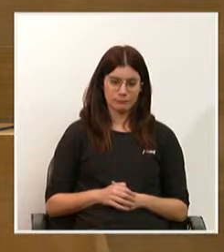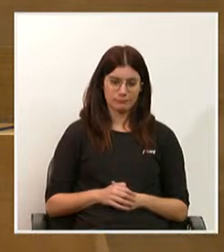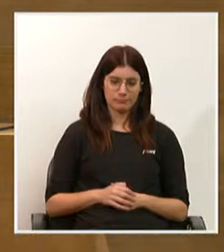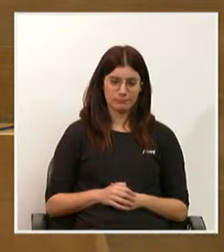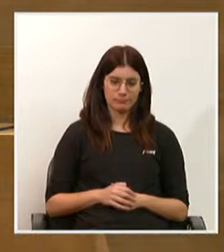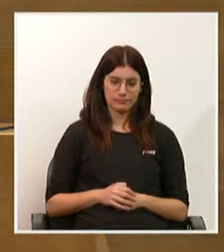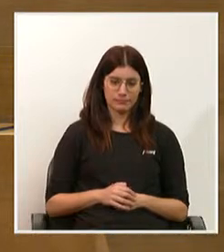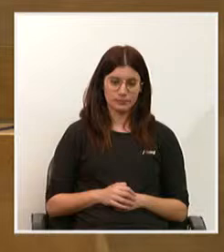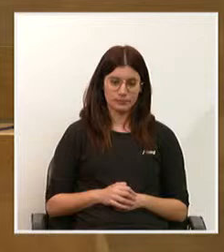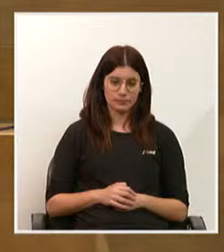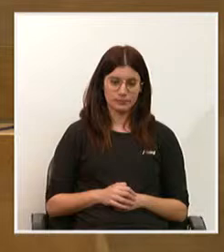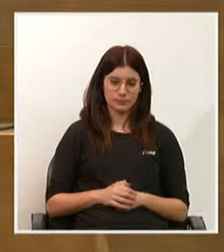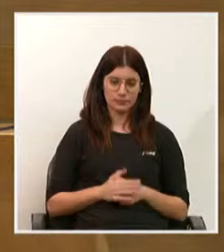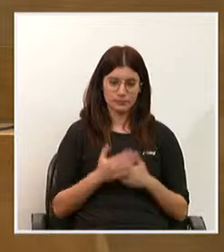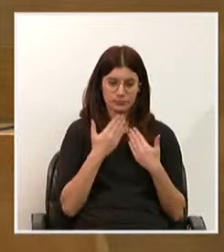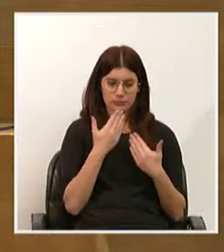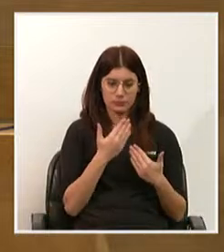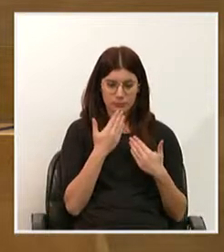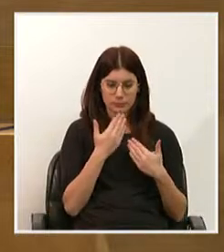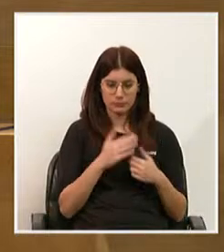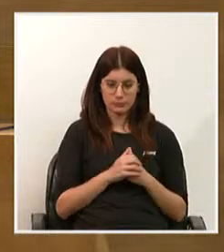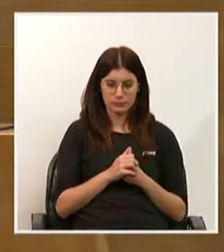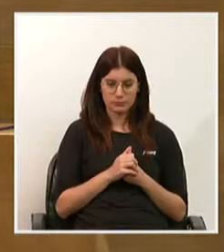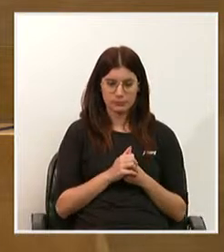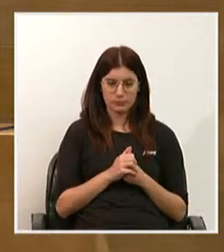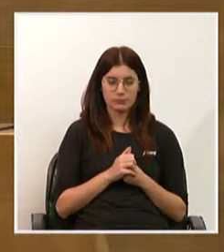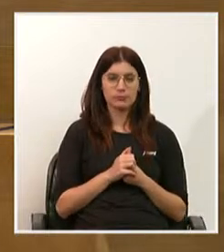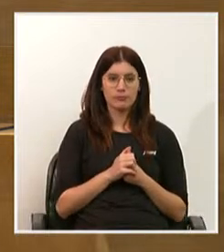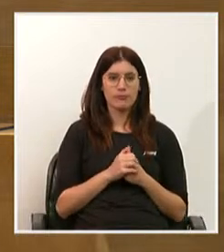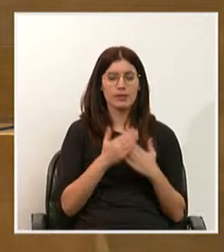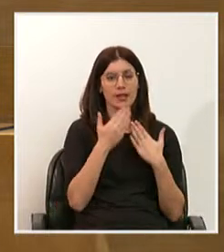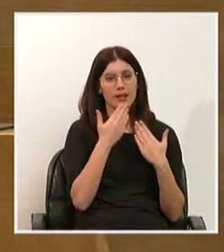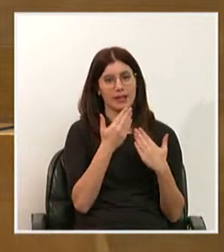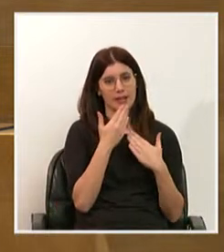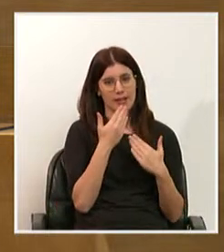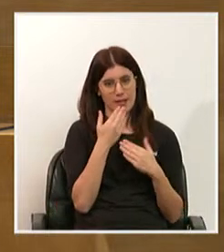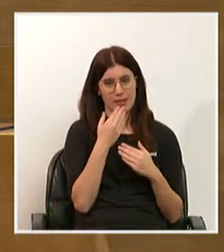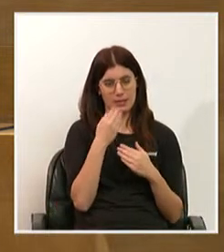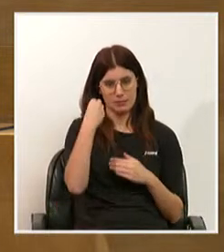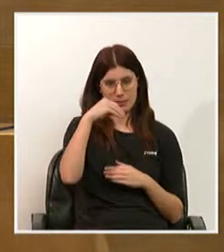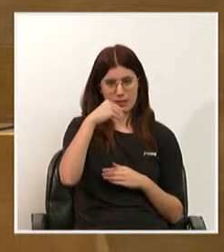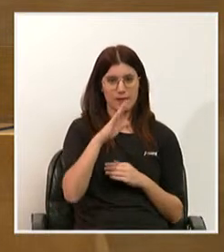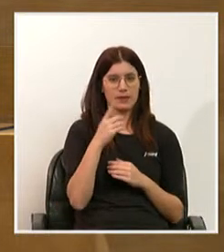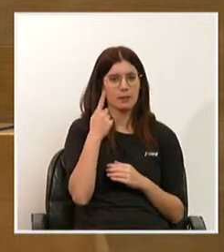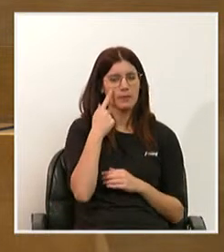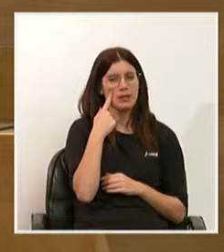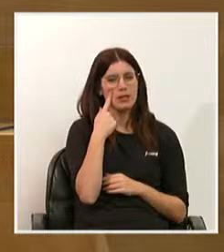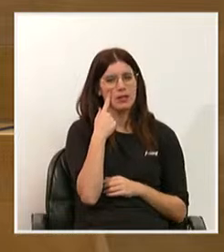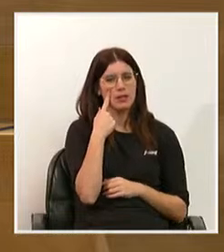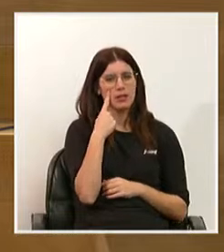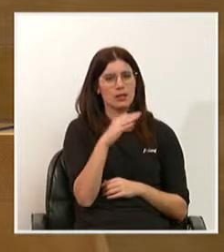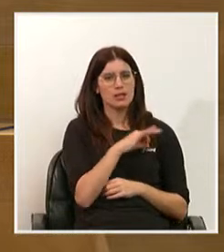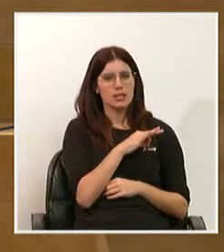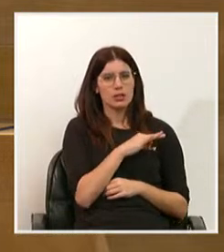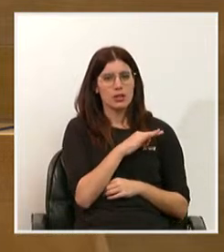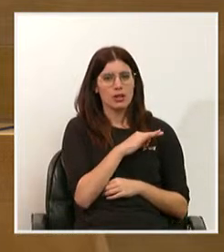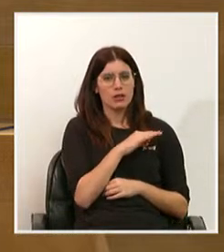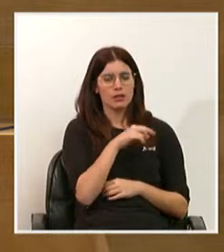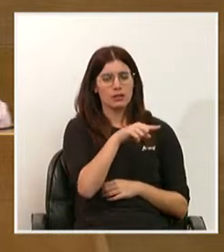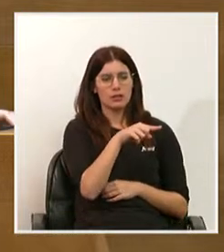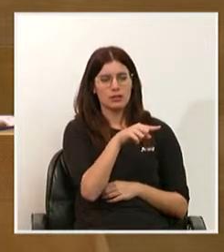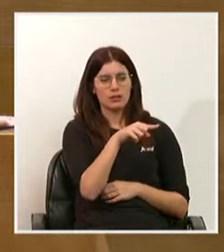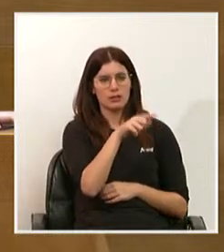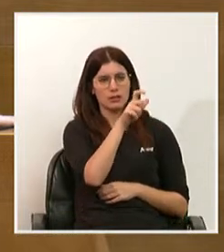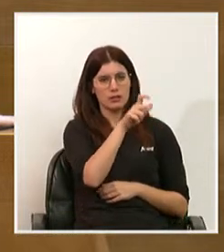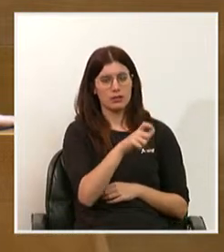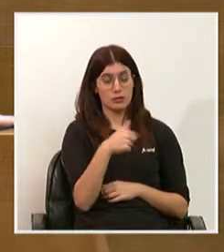much Gracias Cuando quiera Gracias presidenta señora bartual que en esta proposta noses